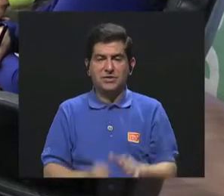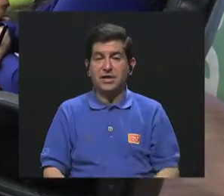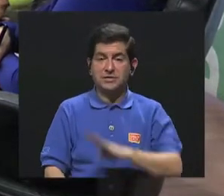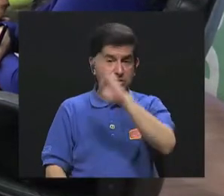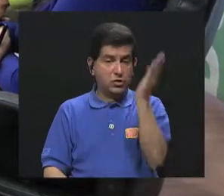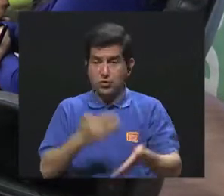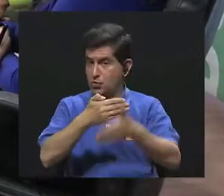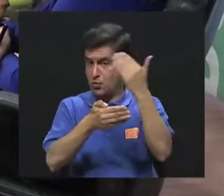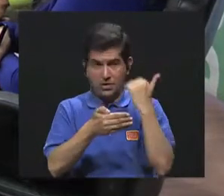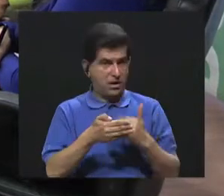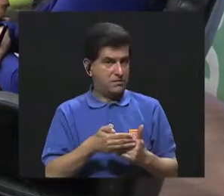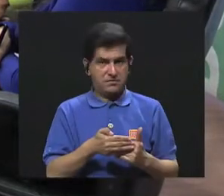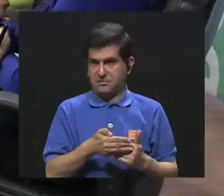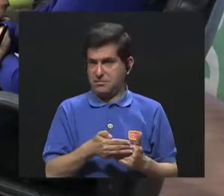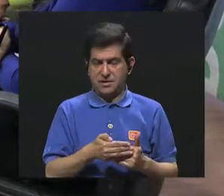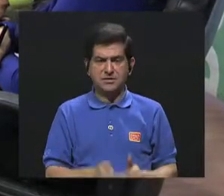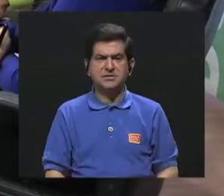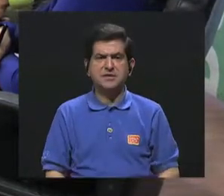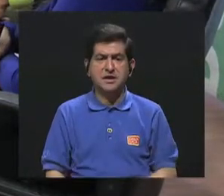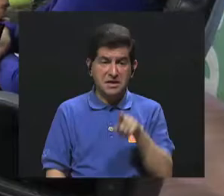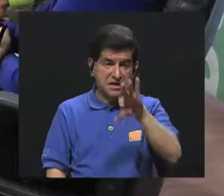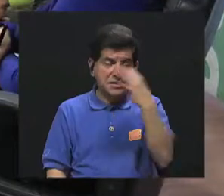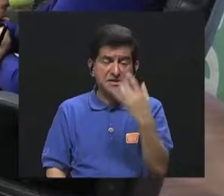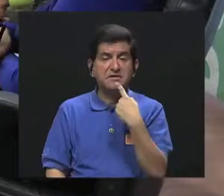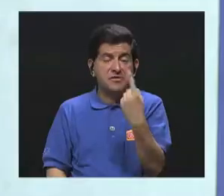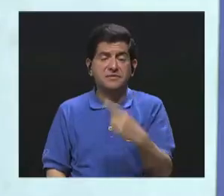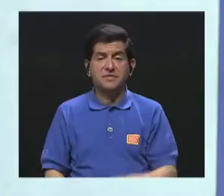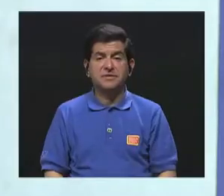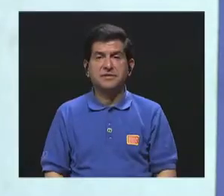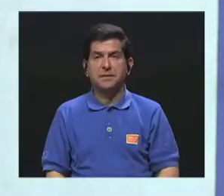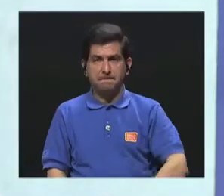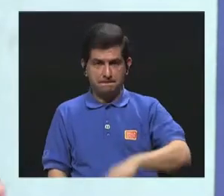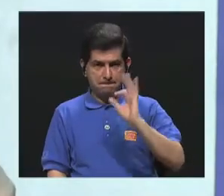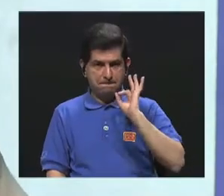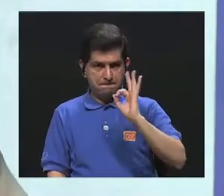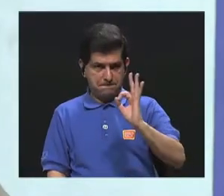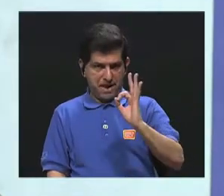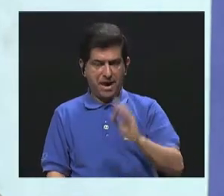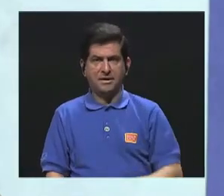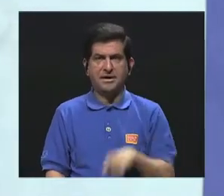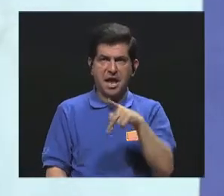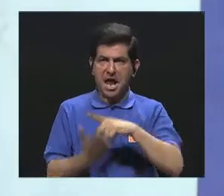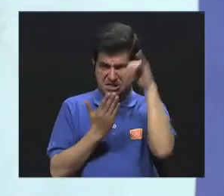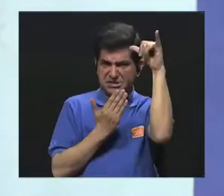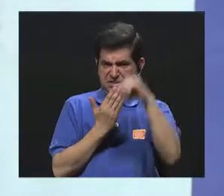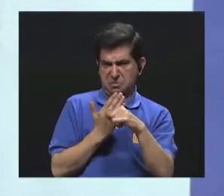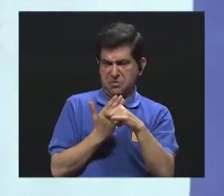trabajado juntas, e incluso lo tomamos así, como que dijimos, bueno, o sea, tomemos este proyecto